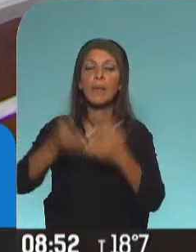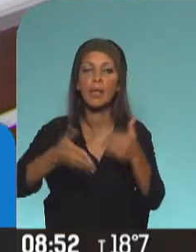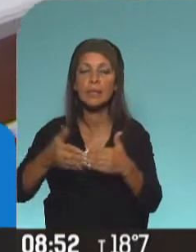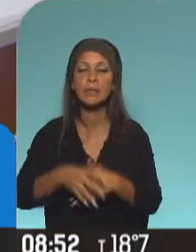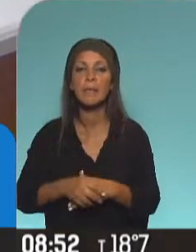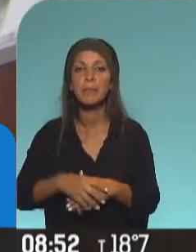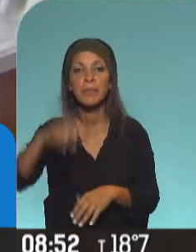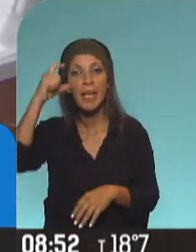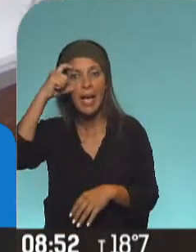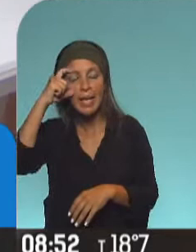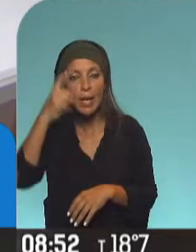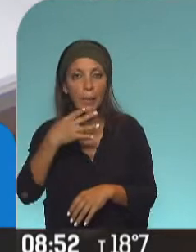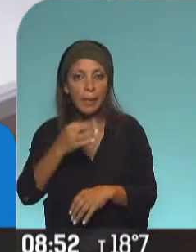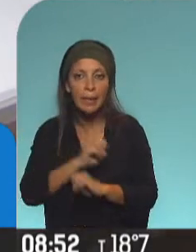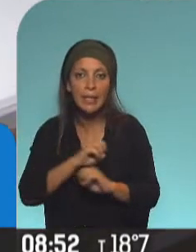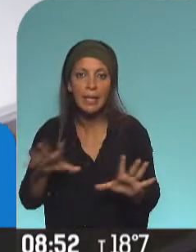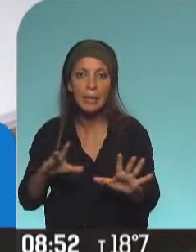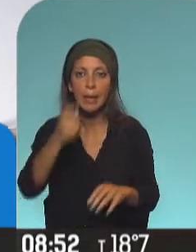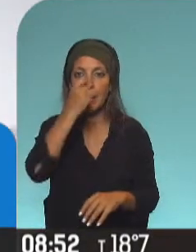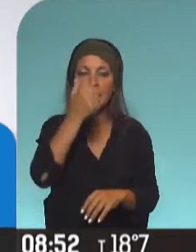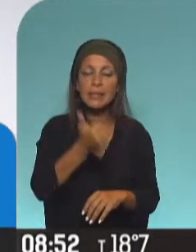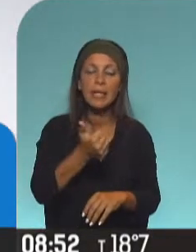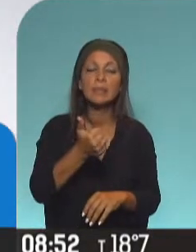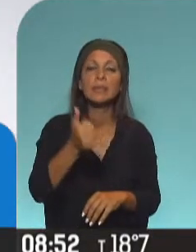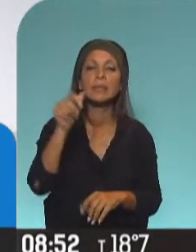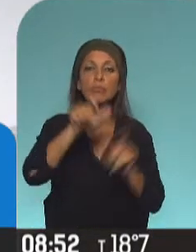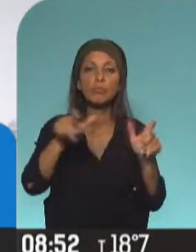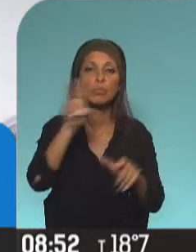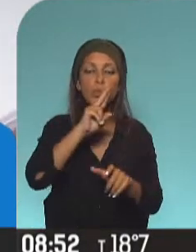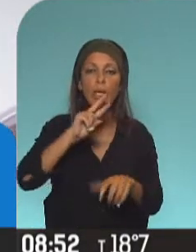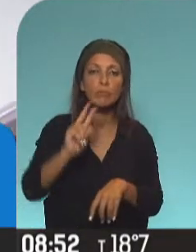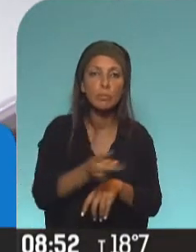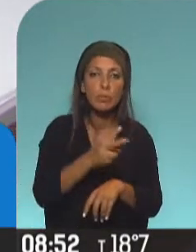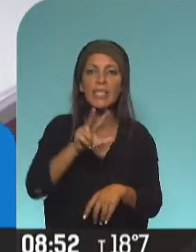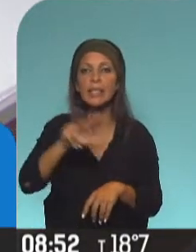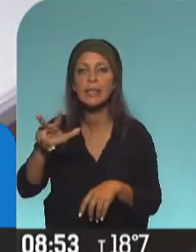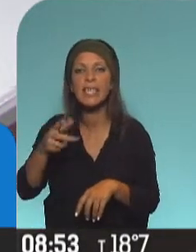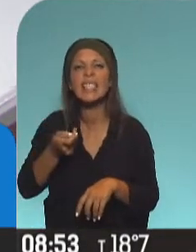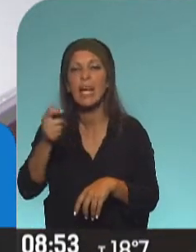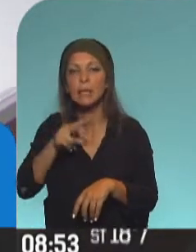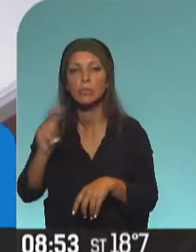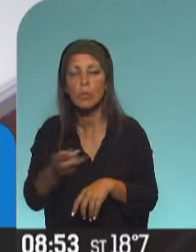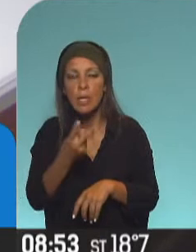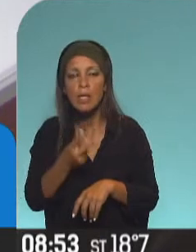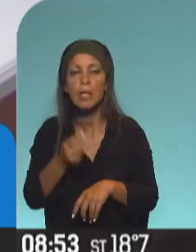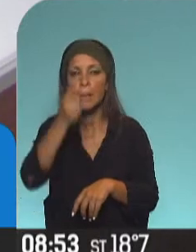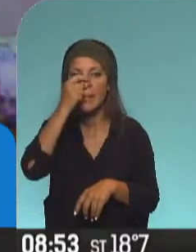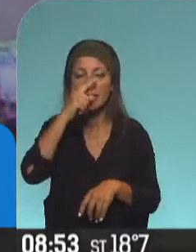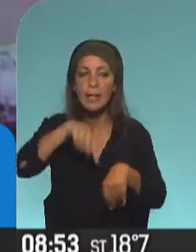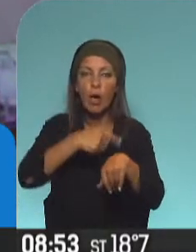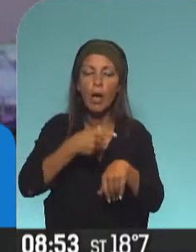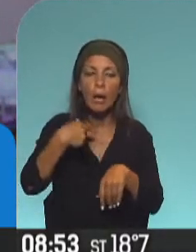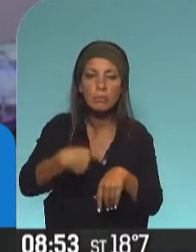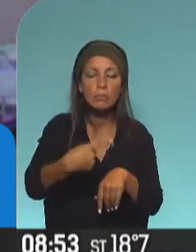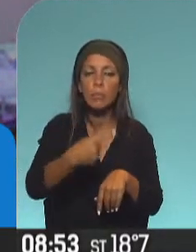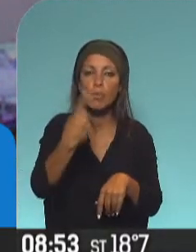enero ha sido terrible, 26 mujeres asesinadas, 36 intentos de homicidio, cada 27 horas se asesina a una